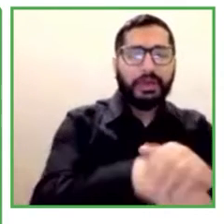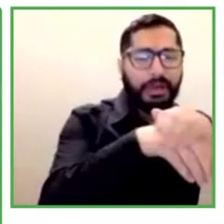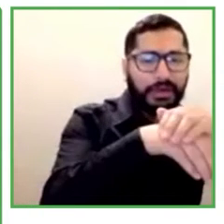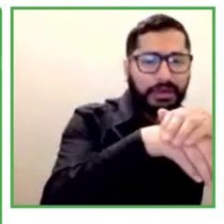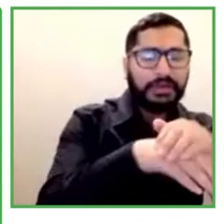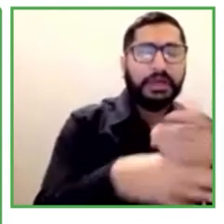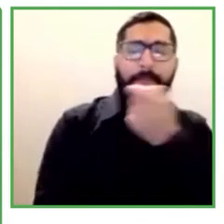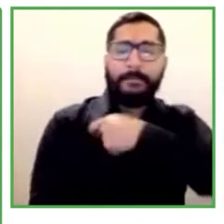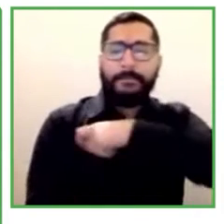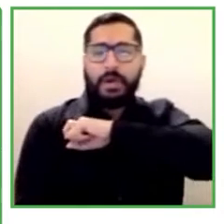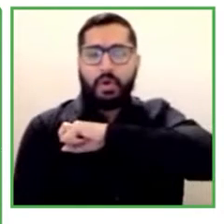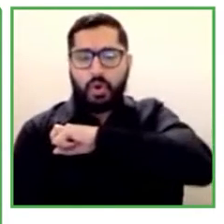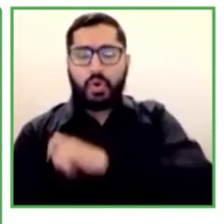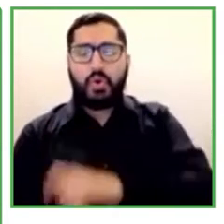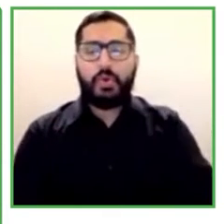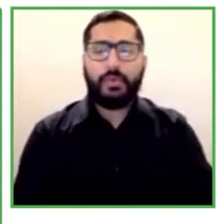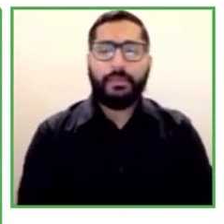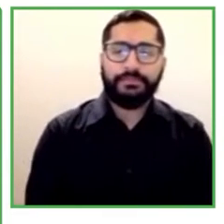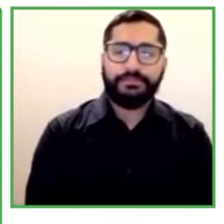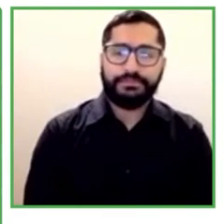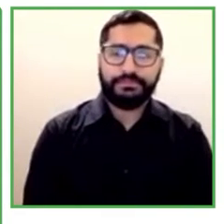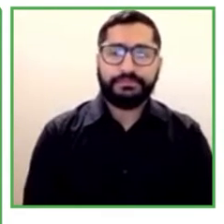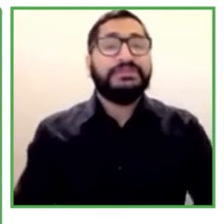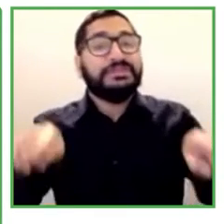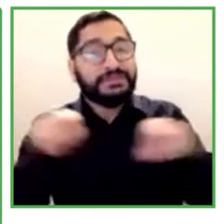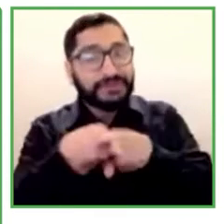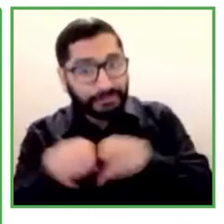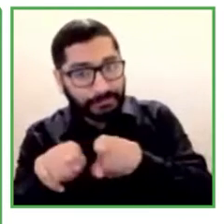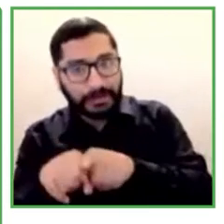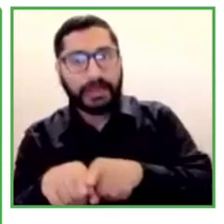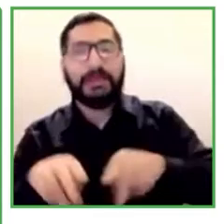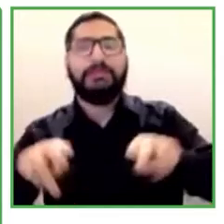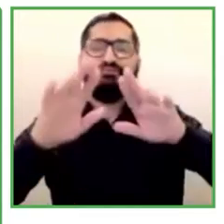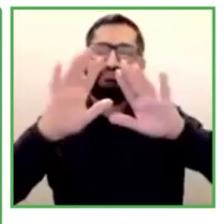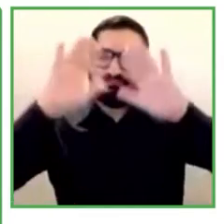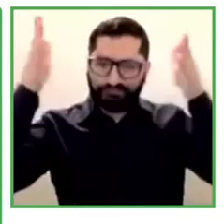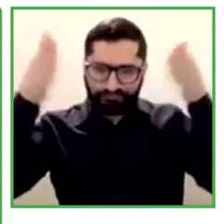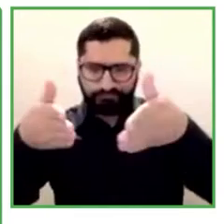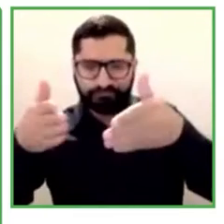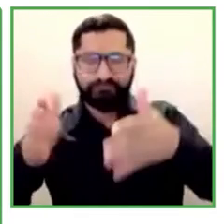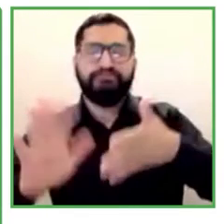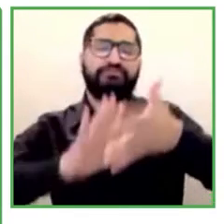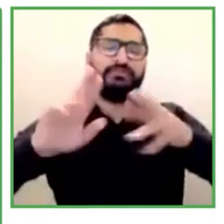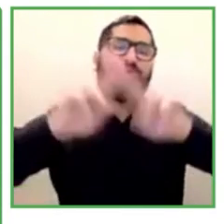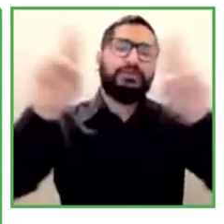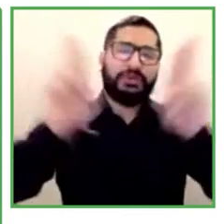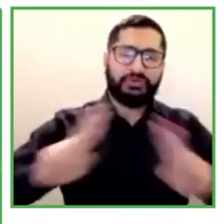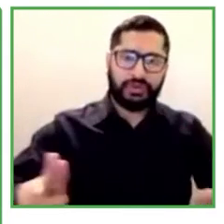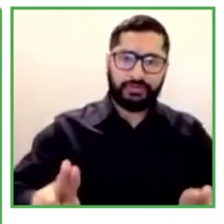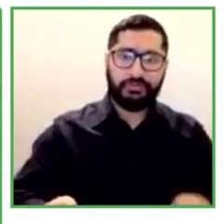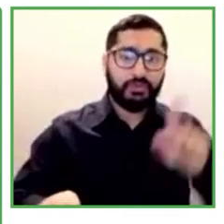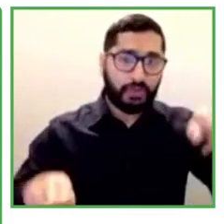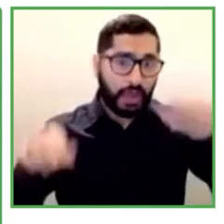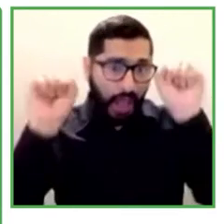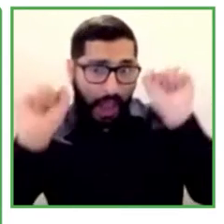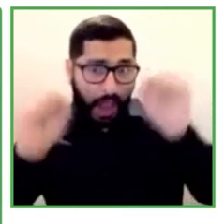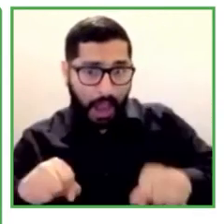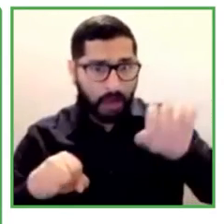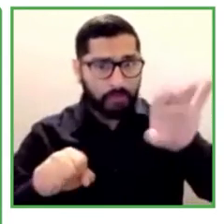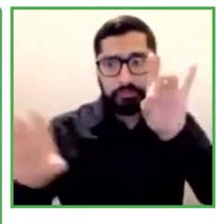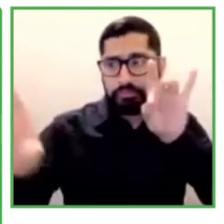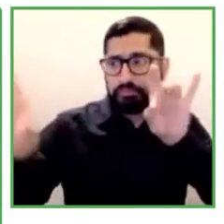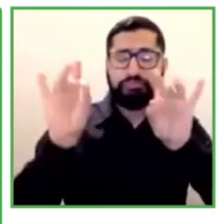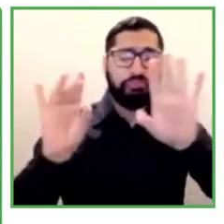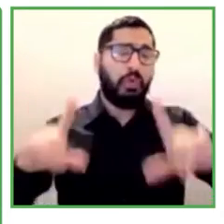y señales internacionales. Pueden escoger su lenguaje de la sección de interpretación en la